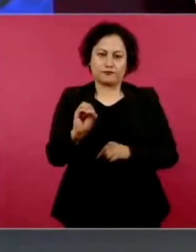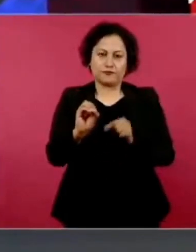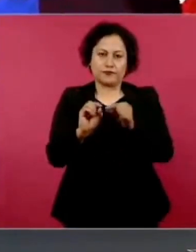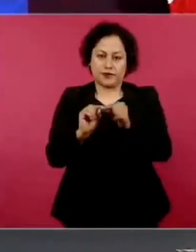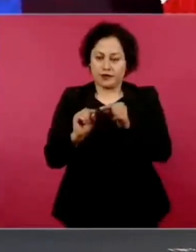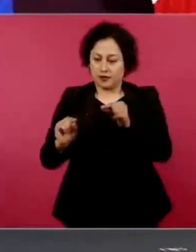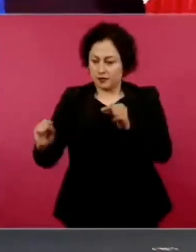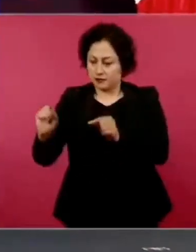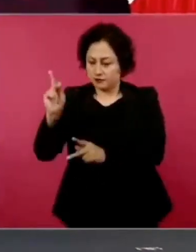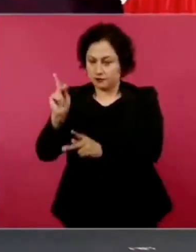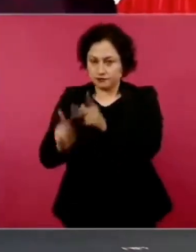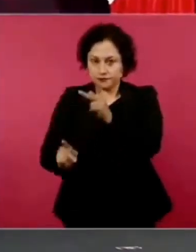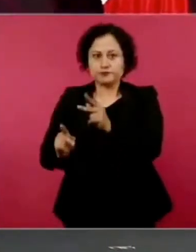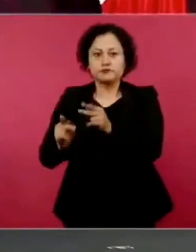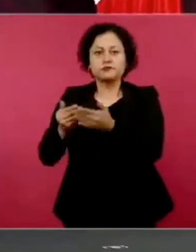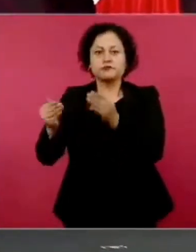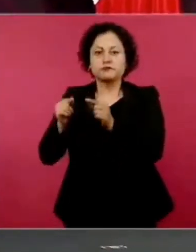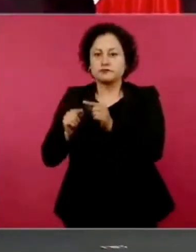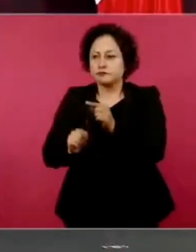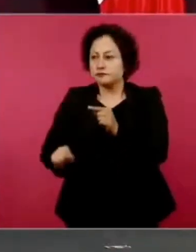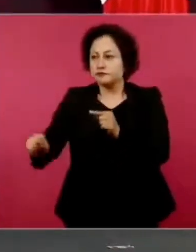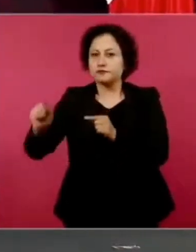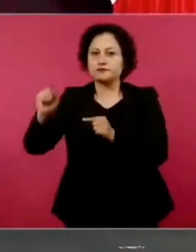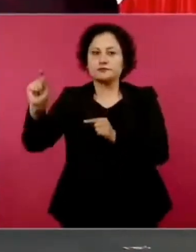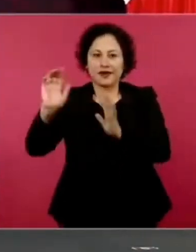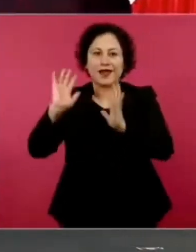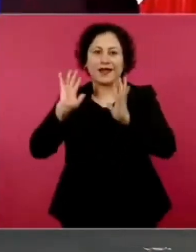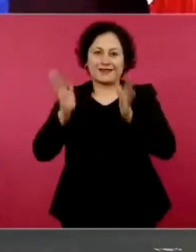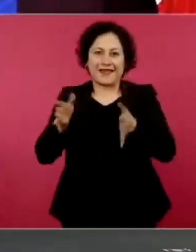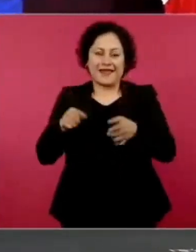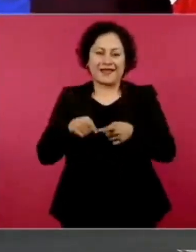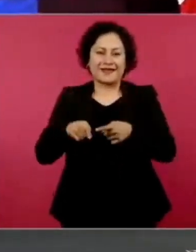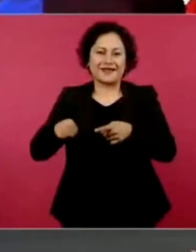acá. Estos son como